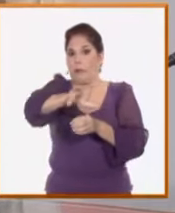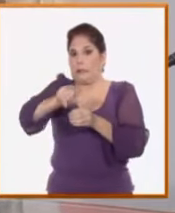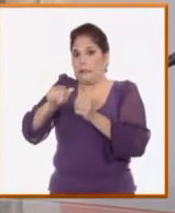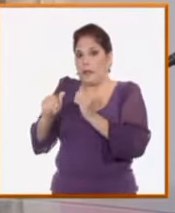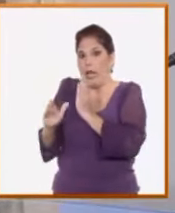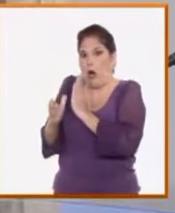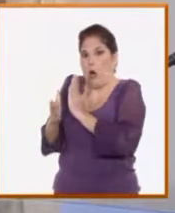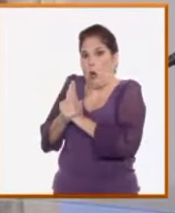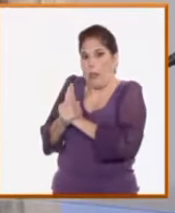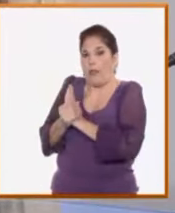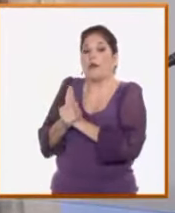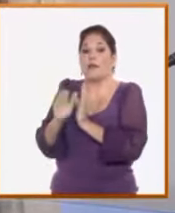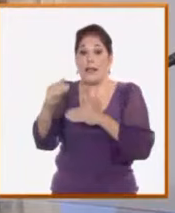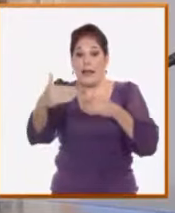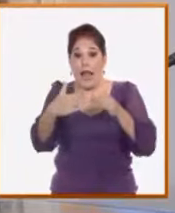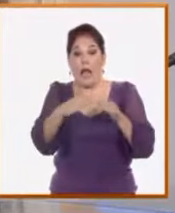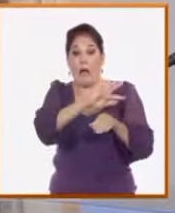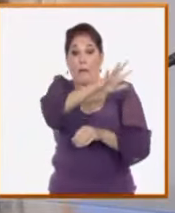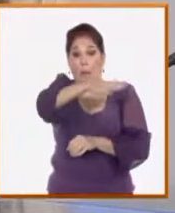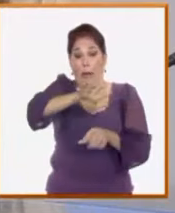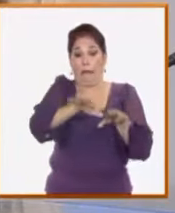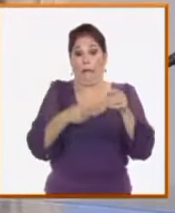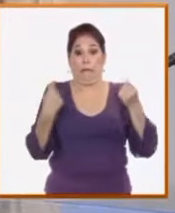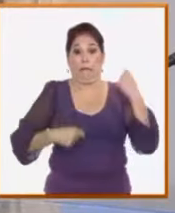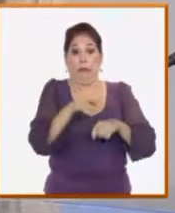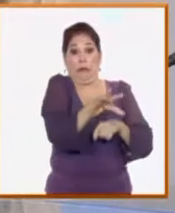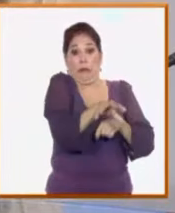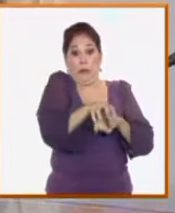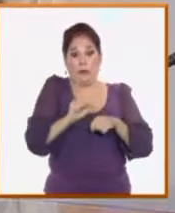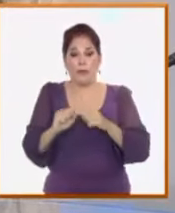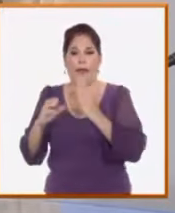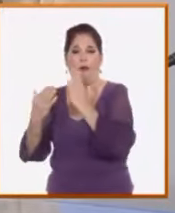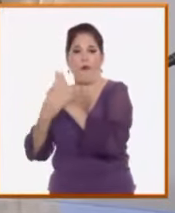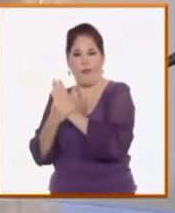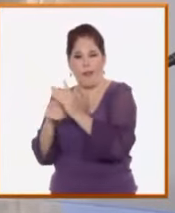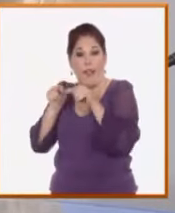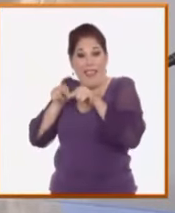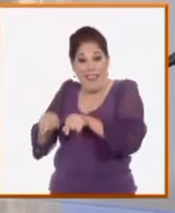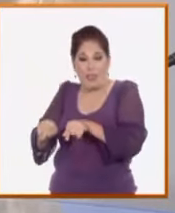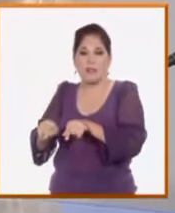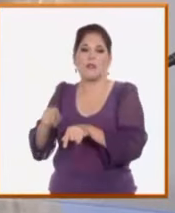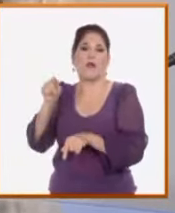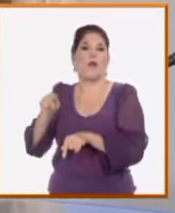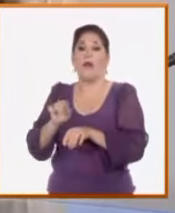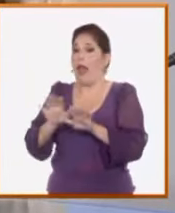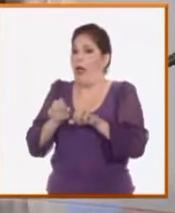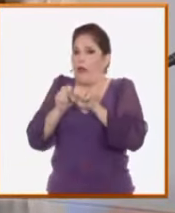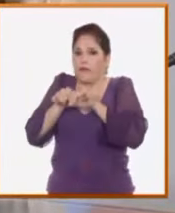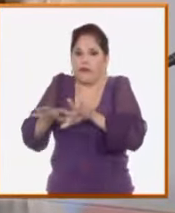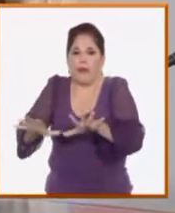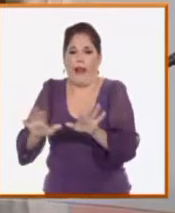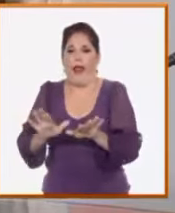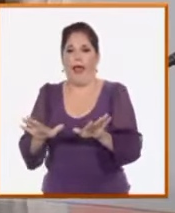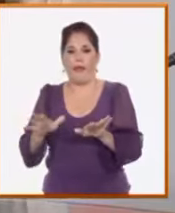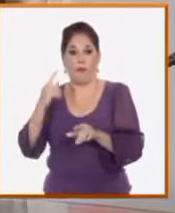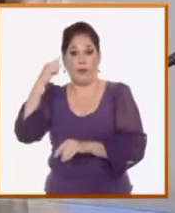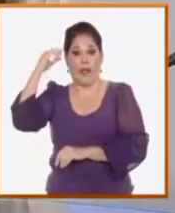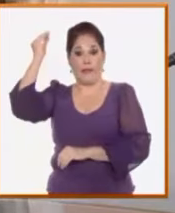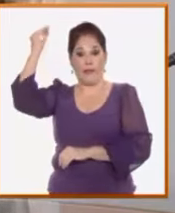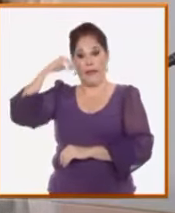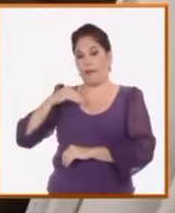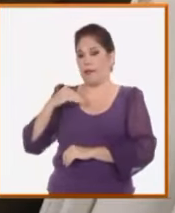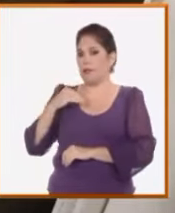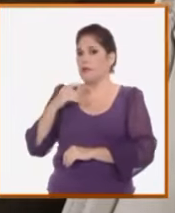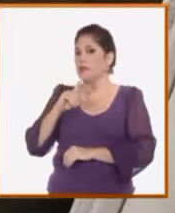llegó como recalo Y gracias al trabajo integrado se pudo recuperar y evitar que esa droga contaminara nuestra sociedad es decir no